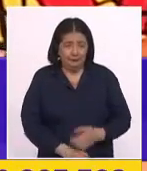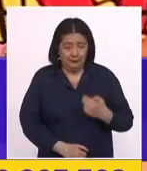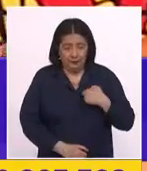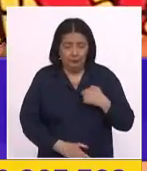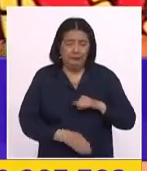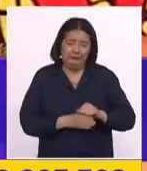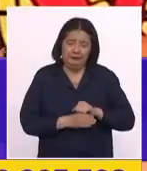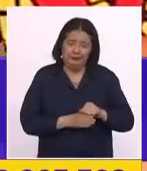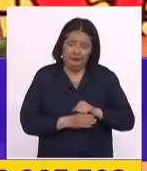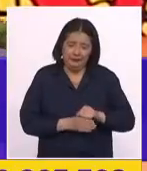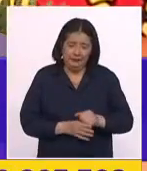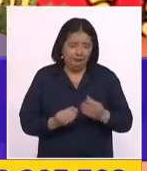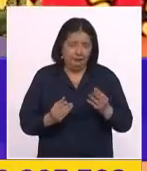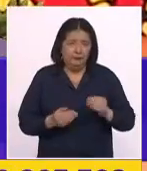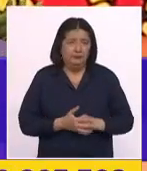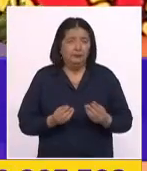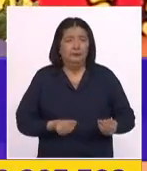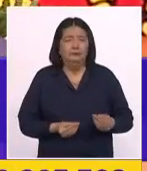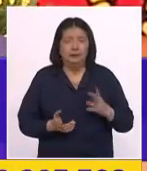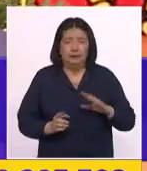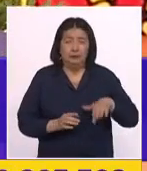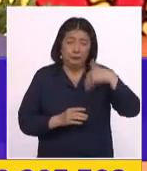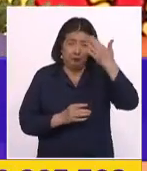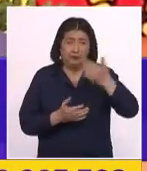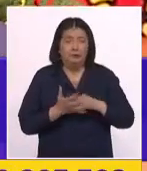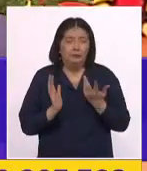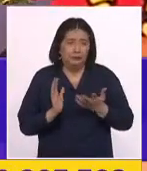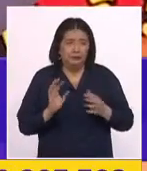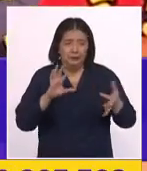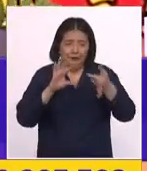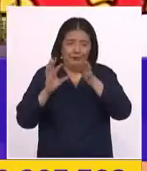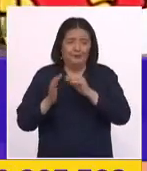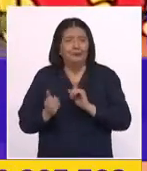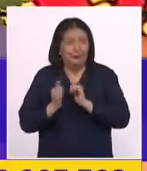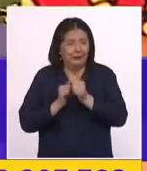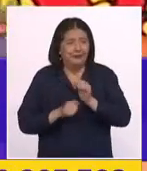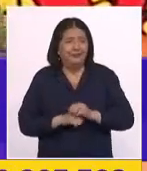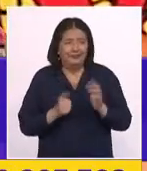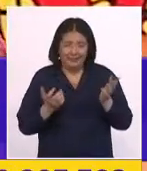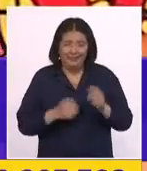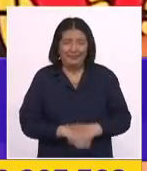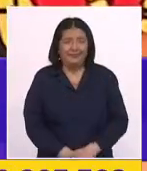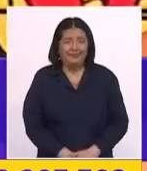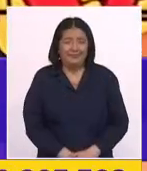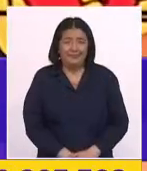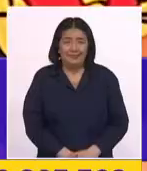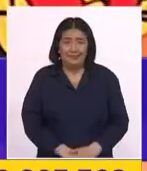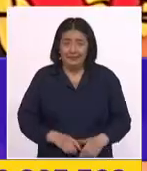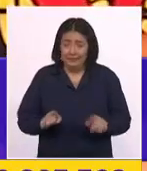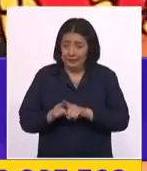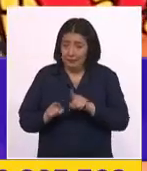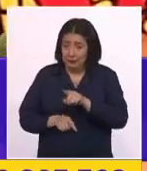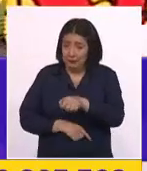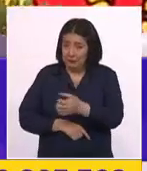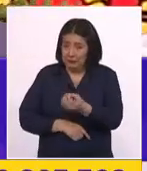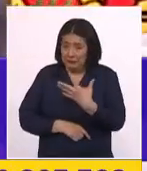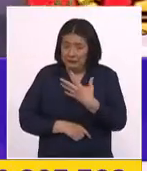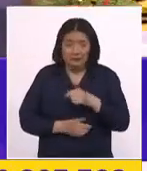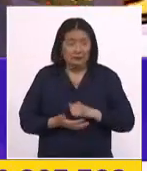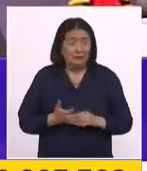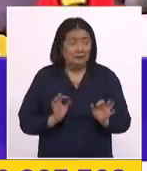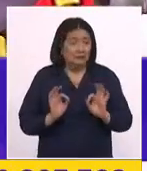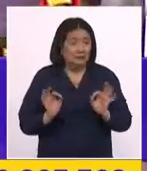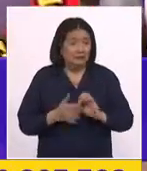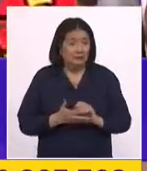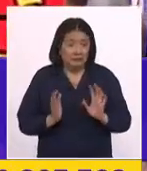voy a entrenar muy duro pues para el próximo objetivo, ¿no? Que son los Juegos Olímpicos. Así que... Además, tú me habías contado que todavía no